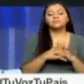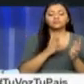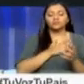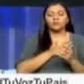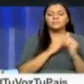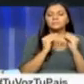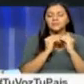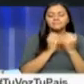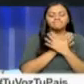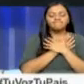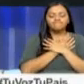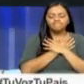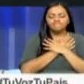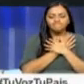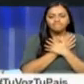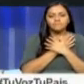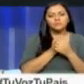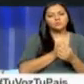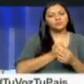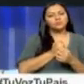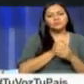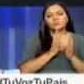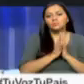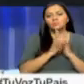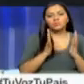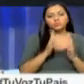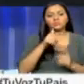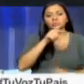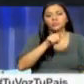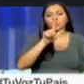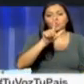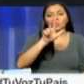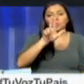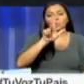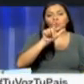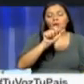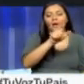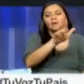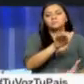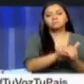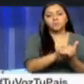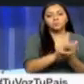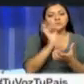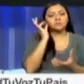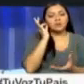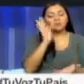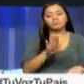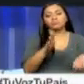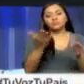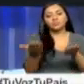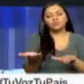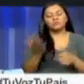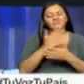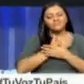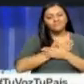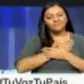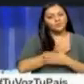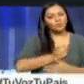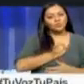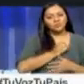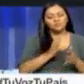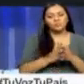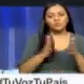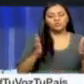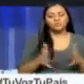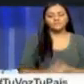cariño y abrazo solidario a ese inmenso latinoamericano, Lula da Silva, por el fallecimiento de su querida